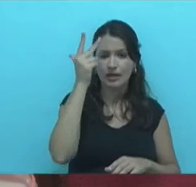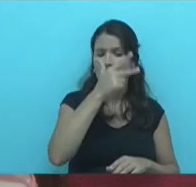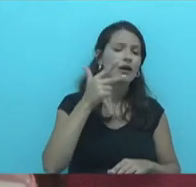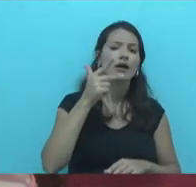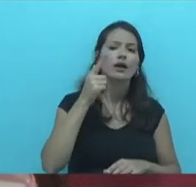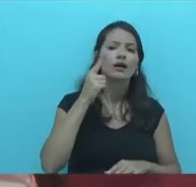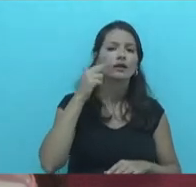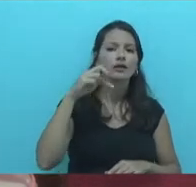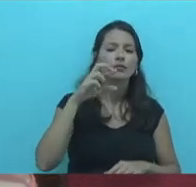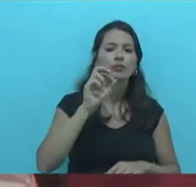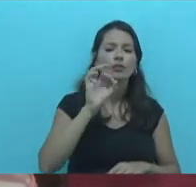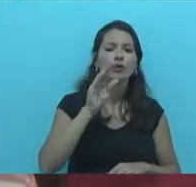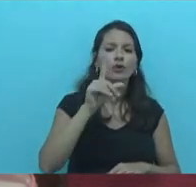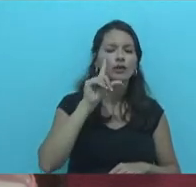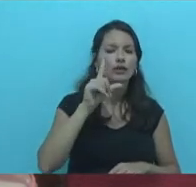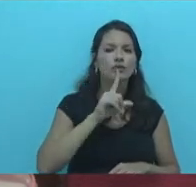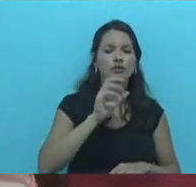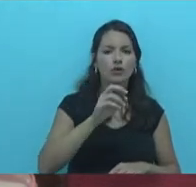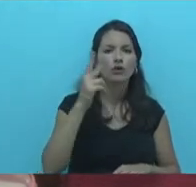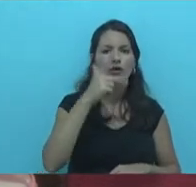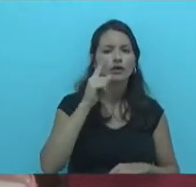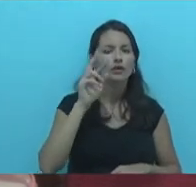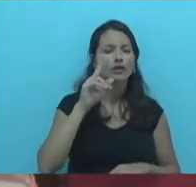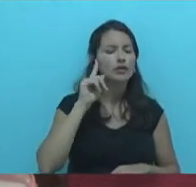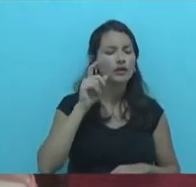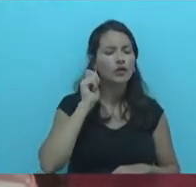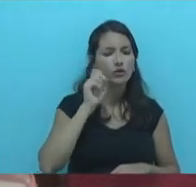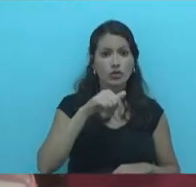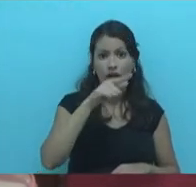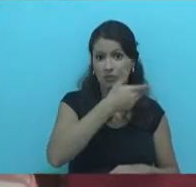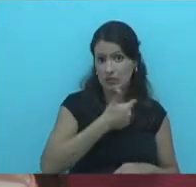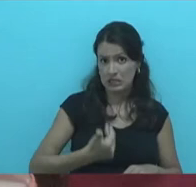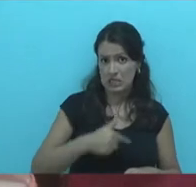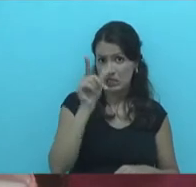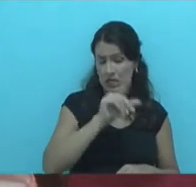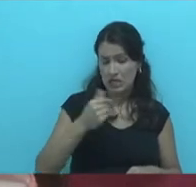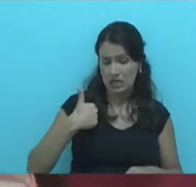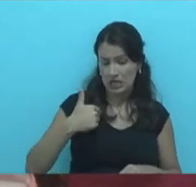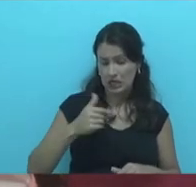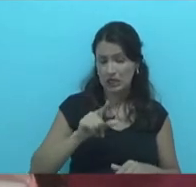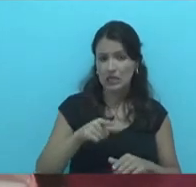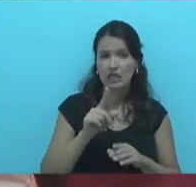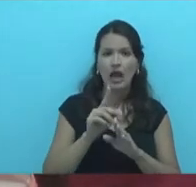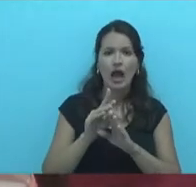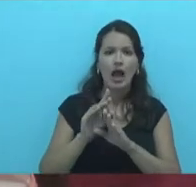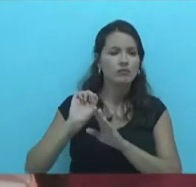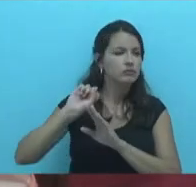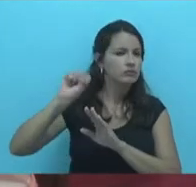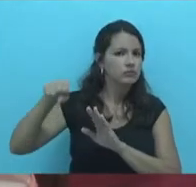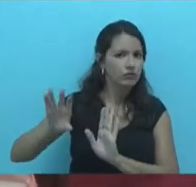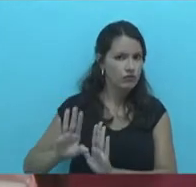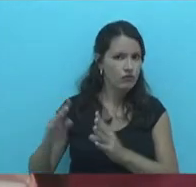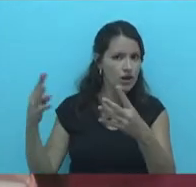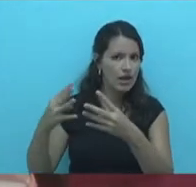neutralidad. Y luego, en la Segunda Guerra Mundial, el presidente Juan Domingo Perón declaró